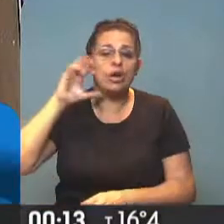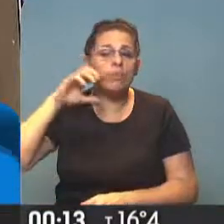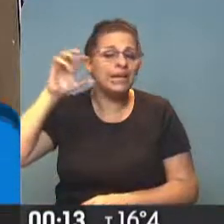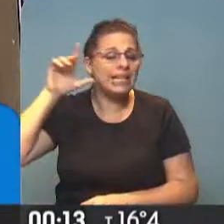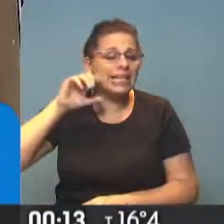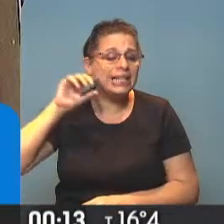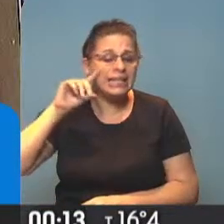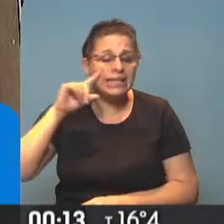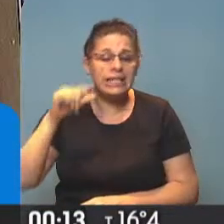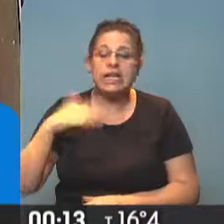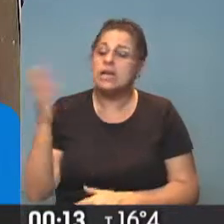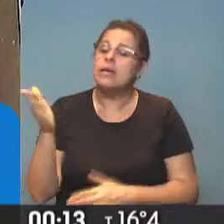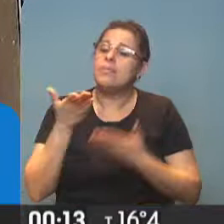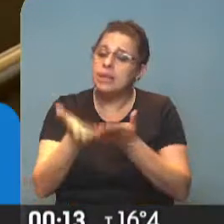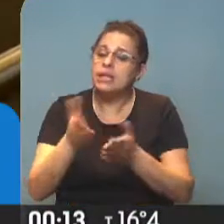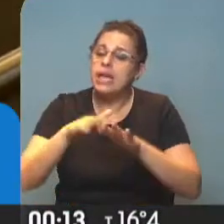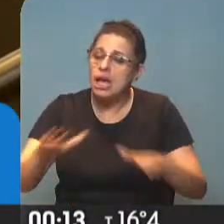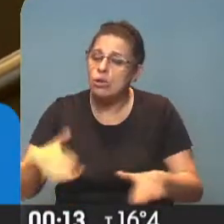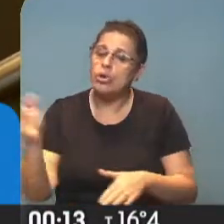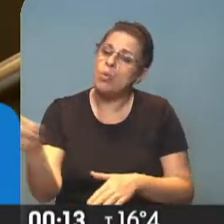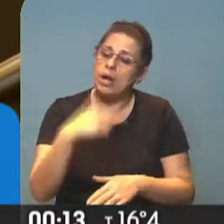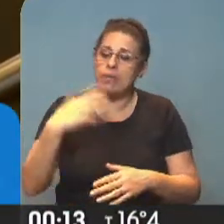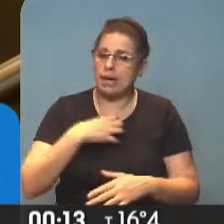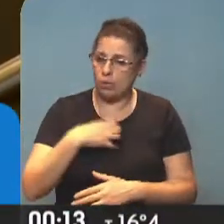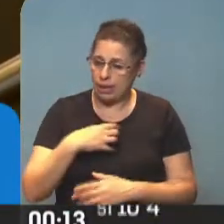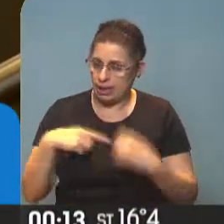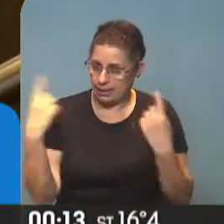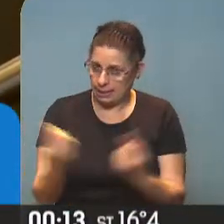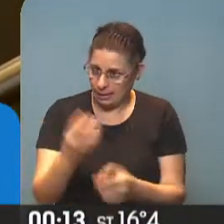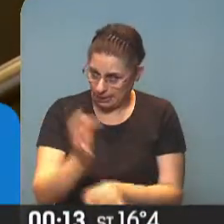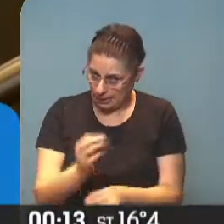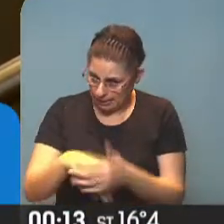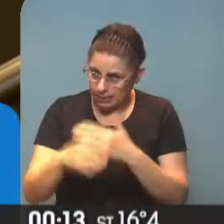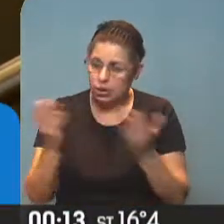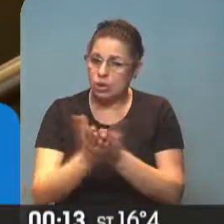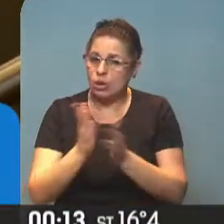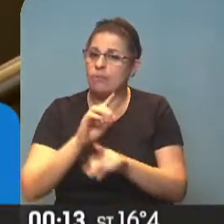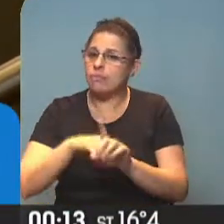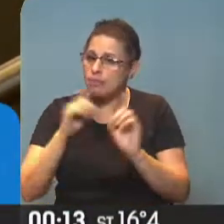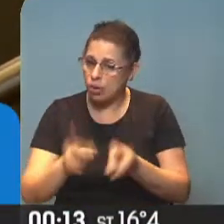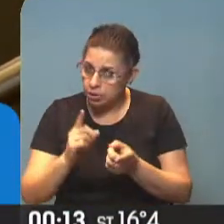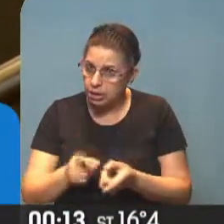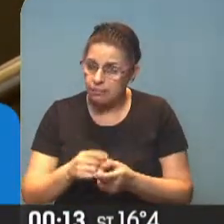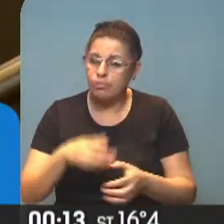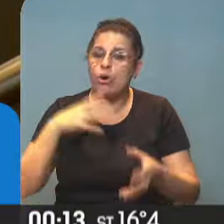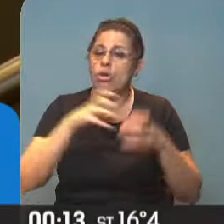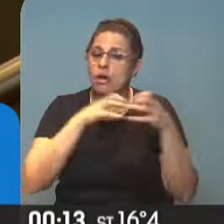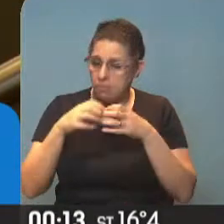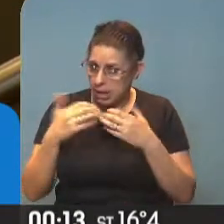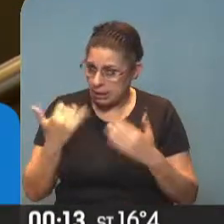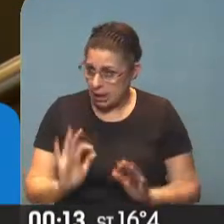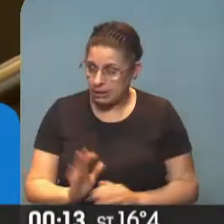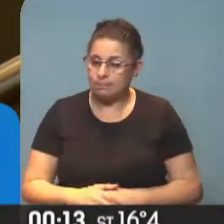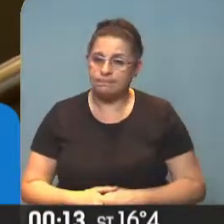los chicos que vuelvan a las aulas. Que los chicos vuelvan a clases, que estudien y que mientras tanto se vayan dando los debates,